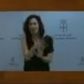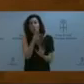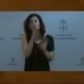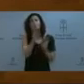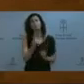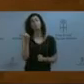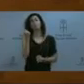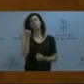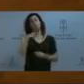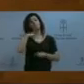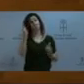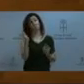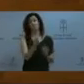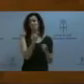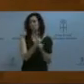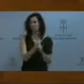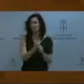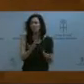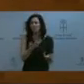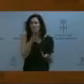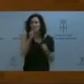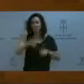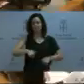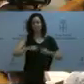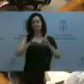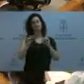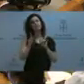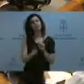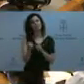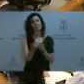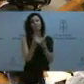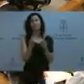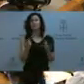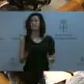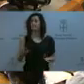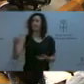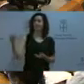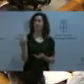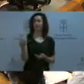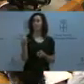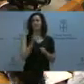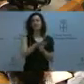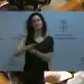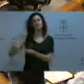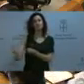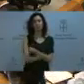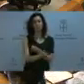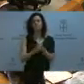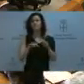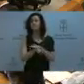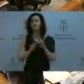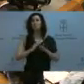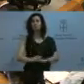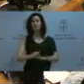poderes públicos, también por parte del Gobierno de Asturias. De hecho, tiene que abordarse desde todos los ámbitos, con recursos suficientes